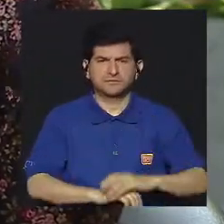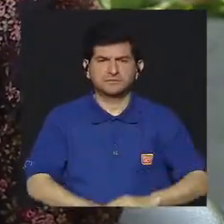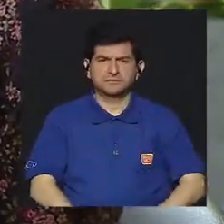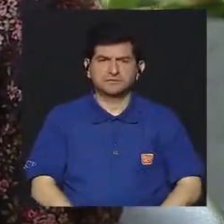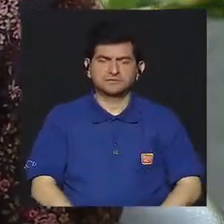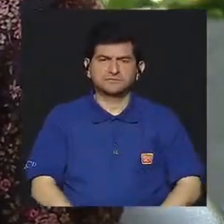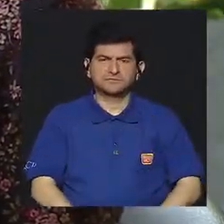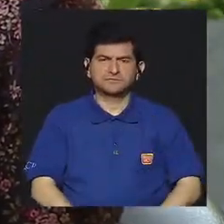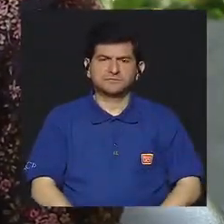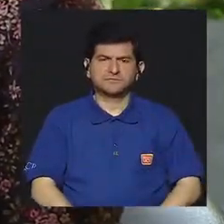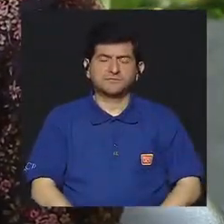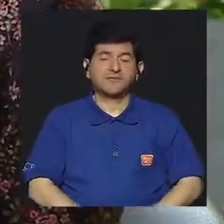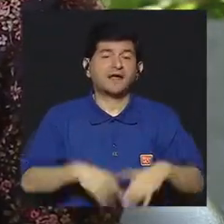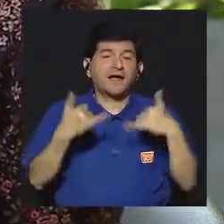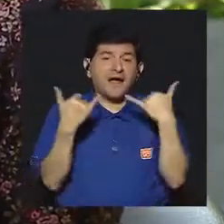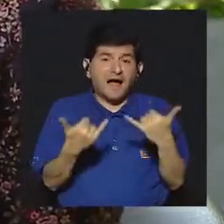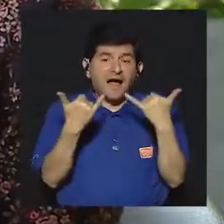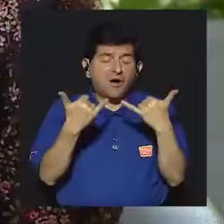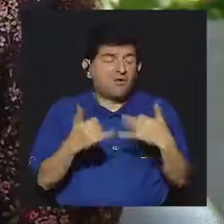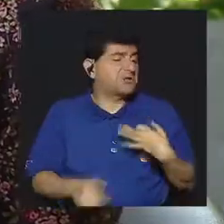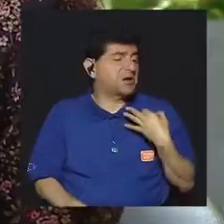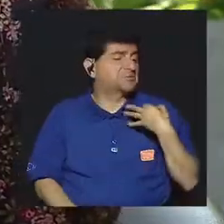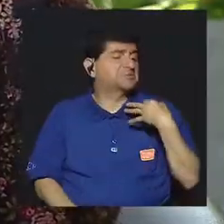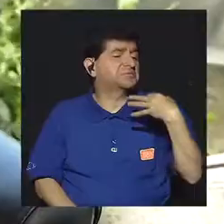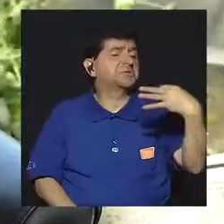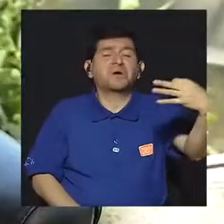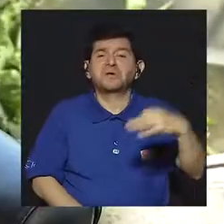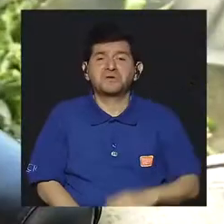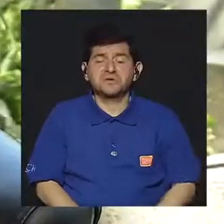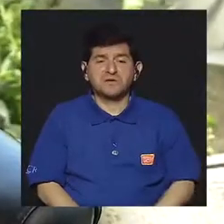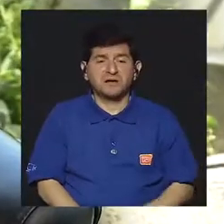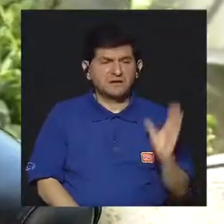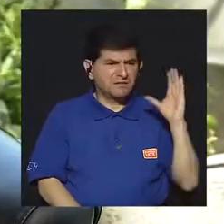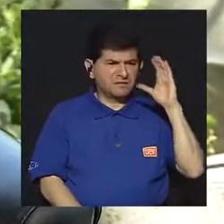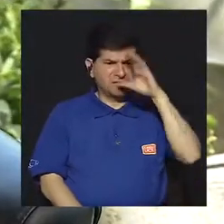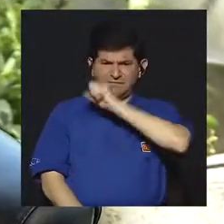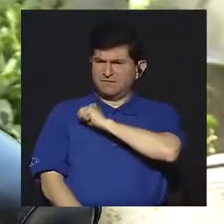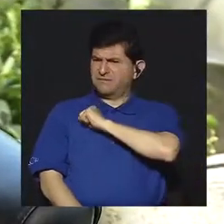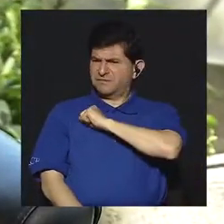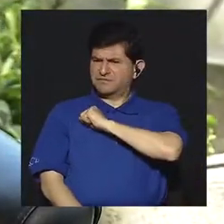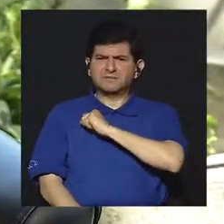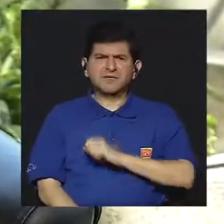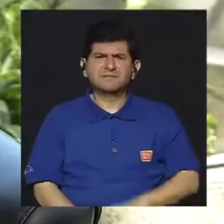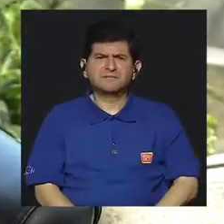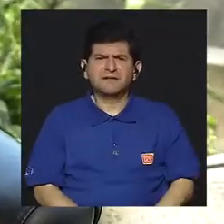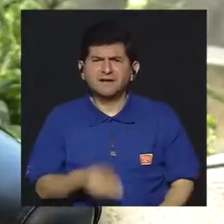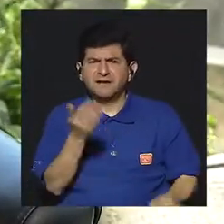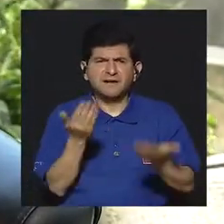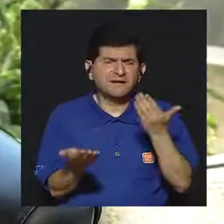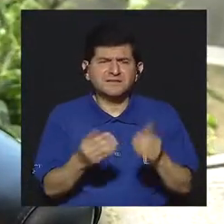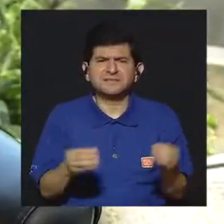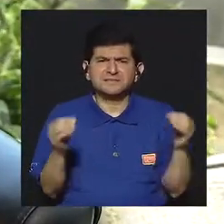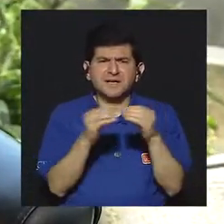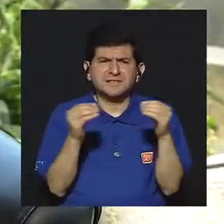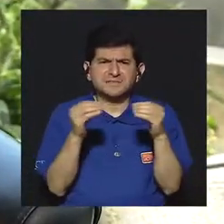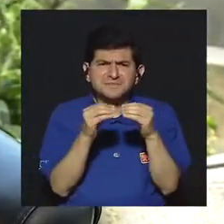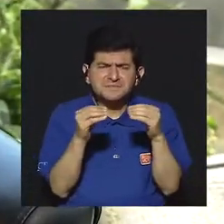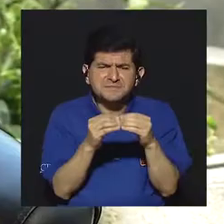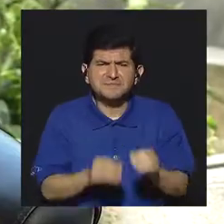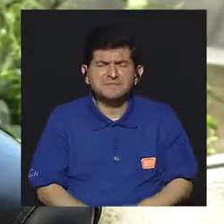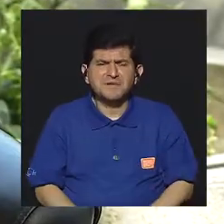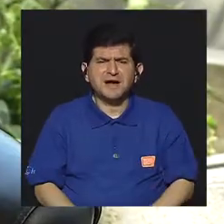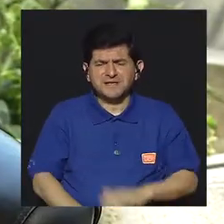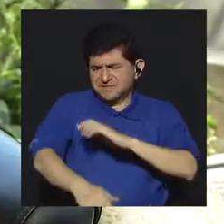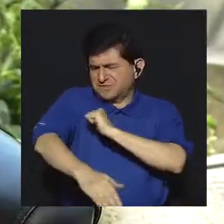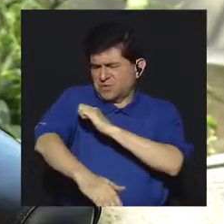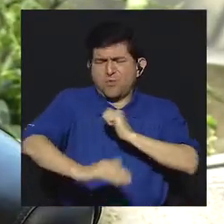una... ahorita en la cotidianidad nos damos cuenta de que hay una mayor prevalencia, por